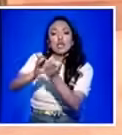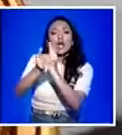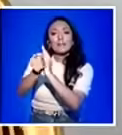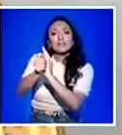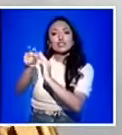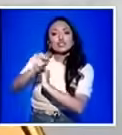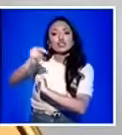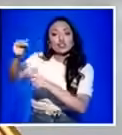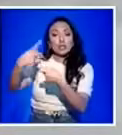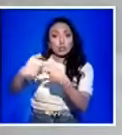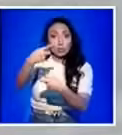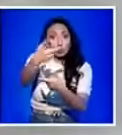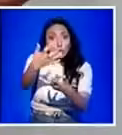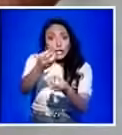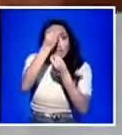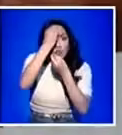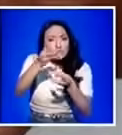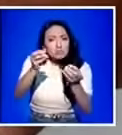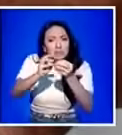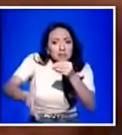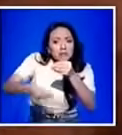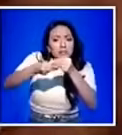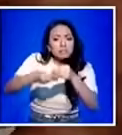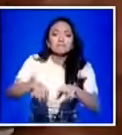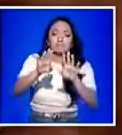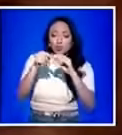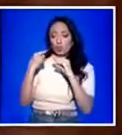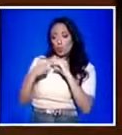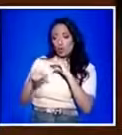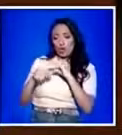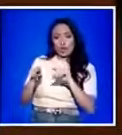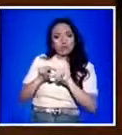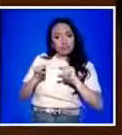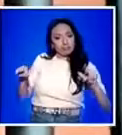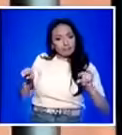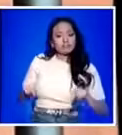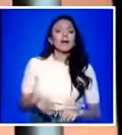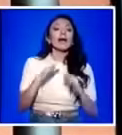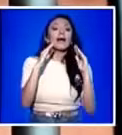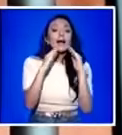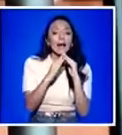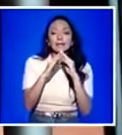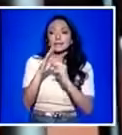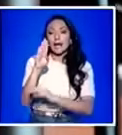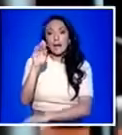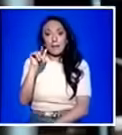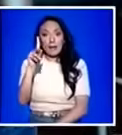Delicia. Para obtener más información, escriba al correo electrónico